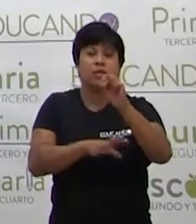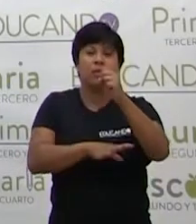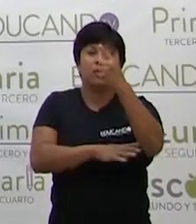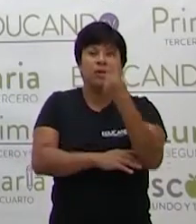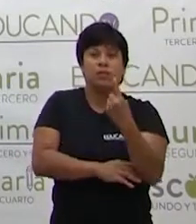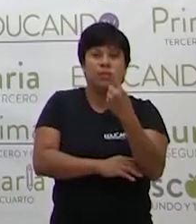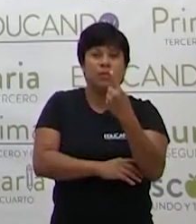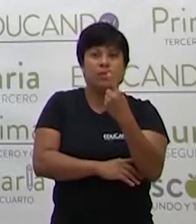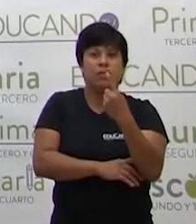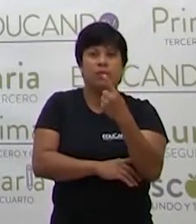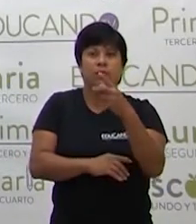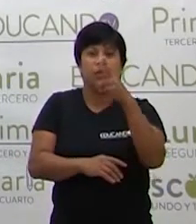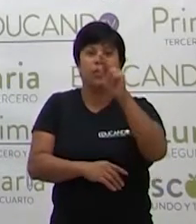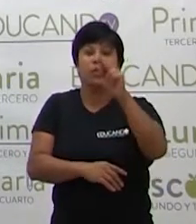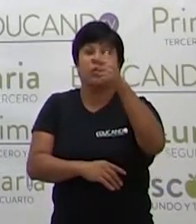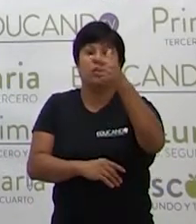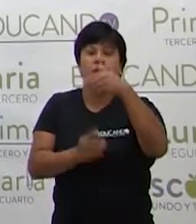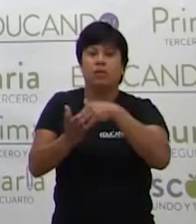96.761,